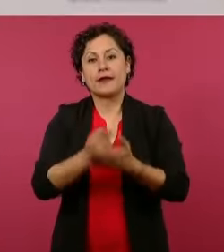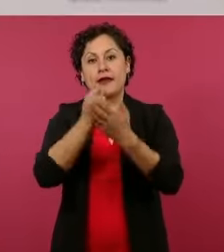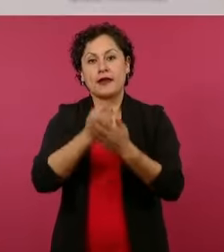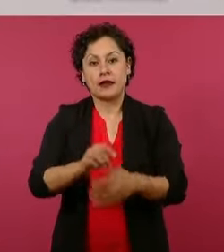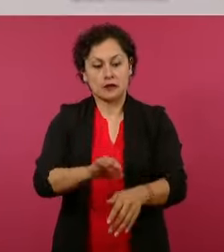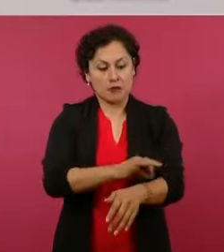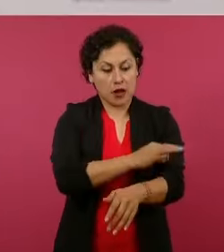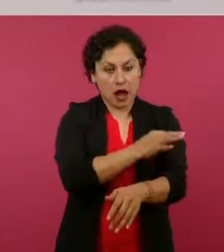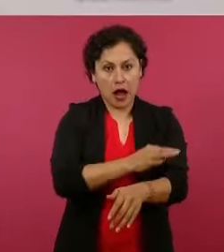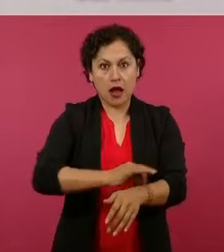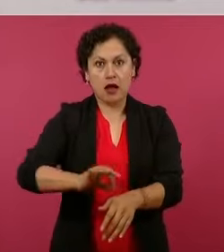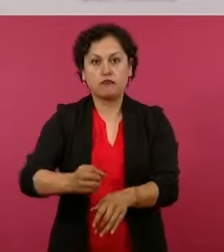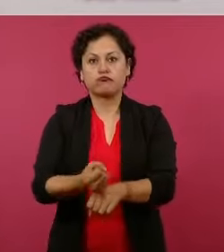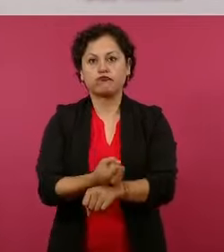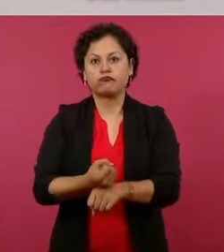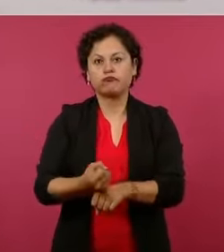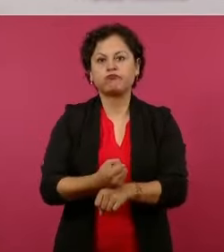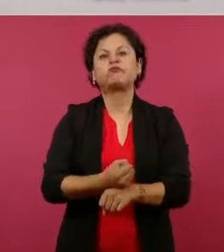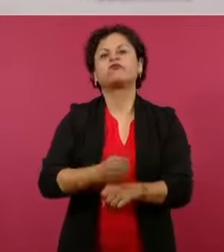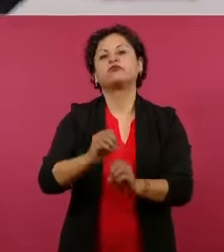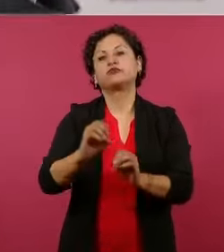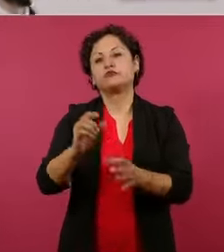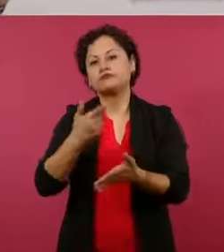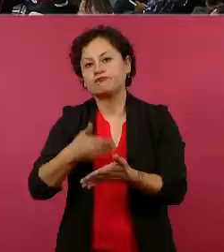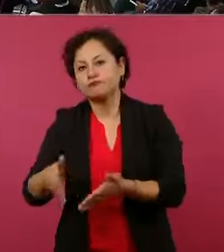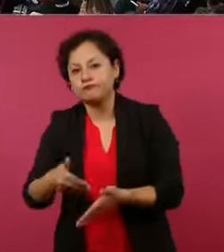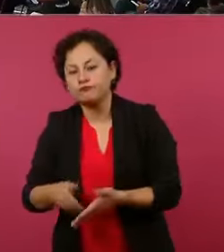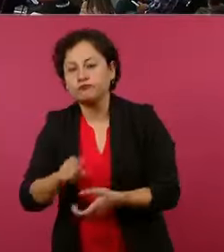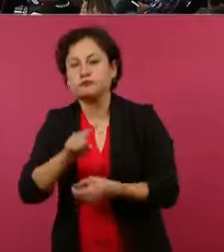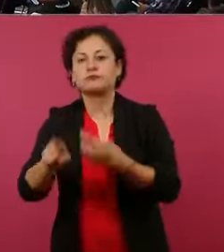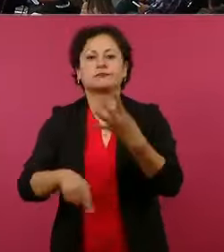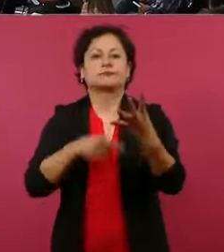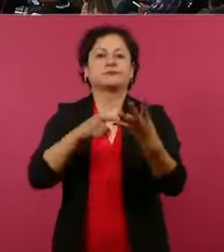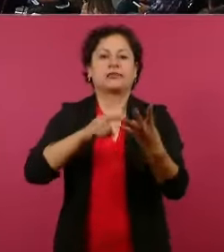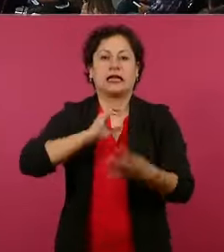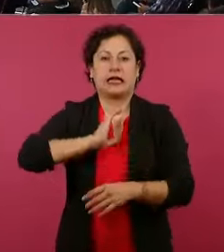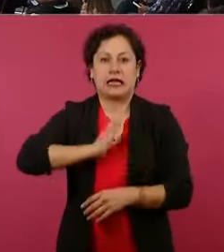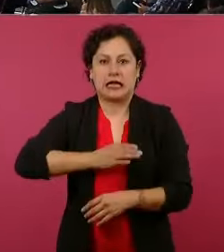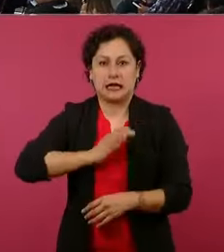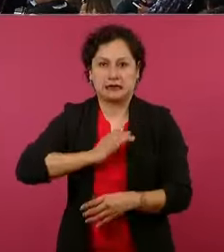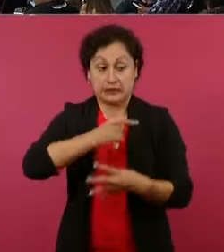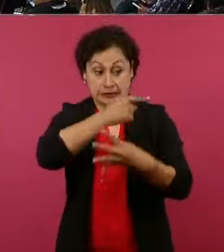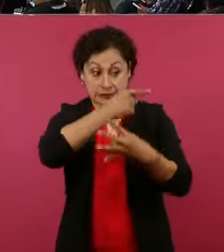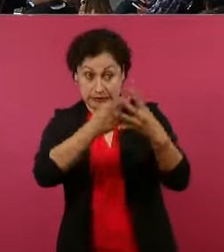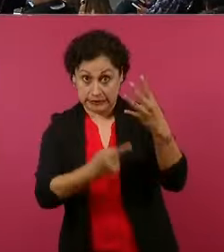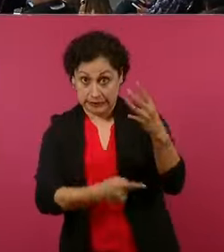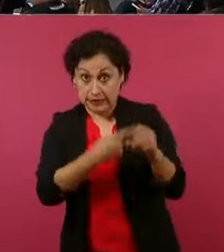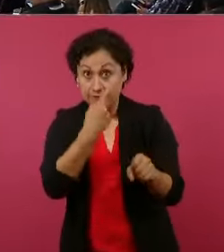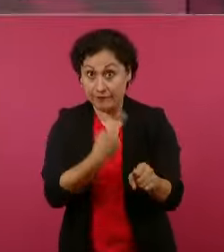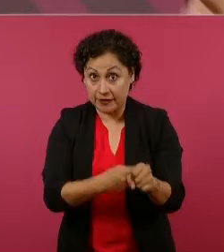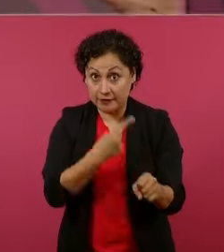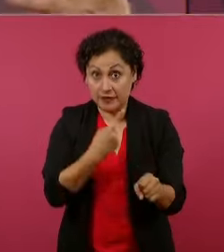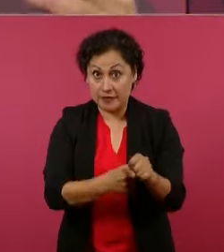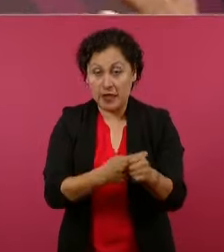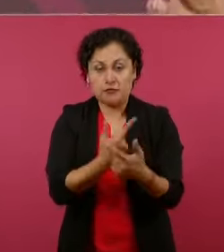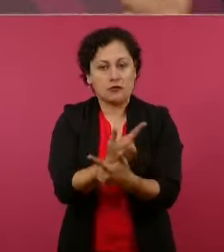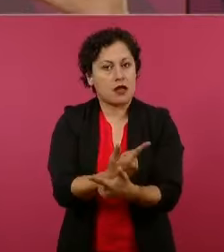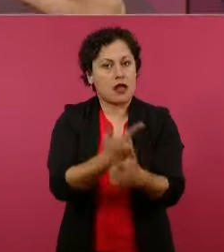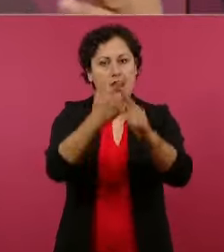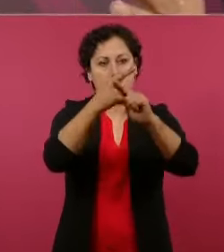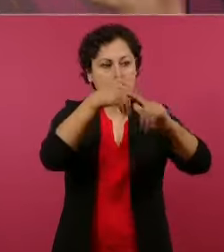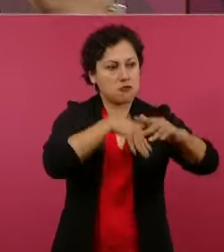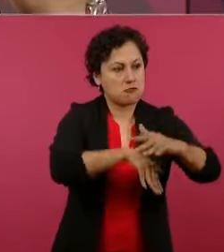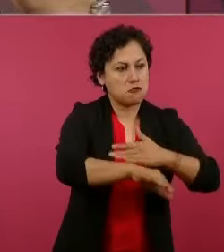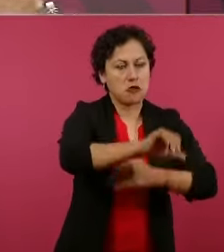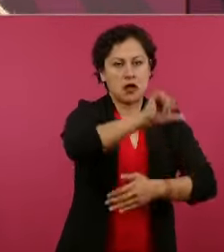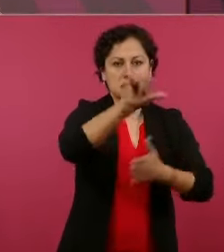cáncer okay O sea en cualquiera Para aprovechar